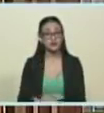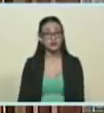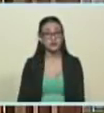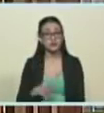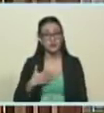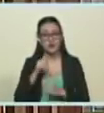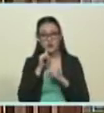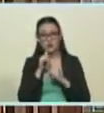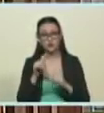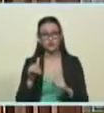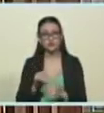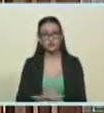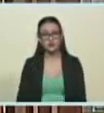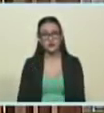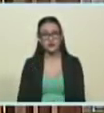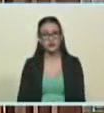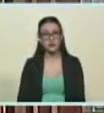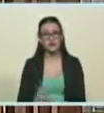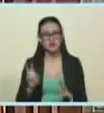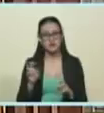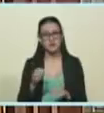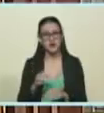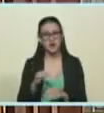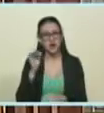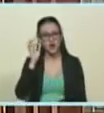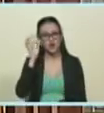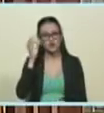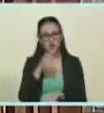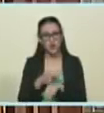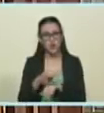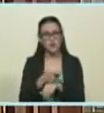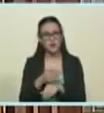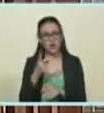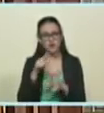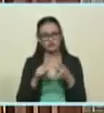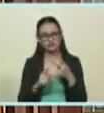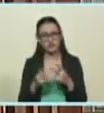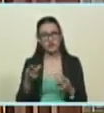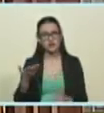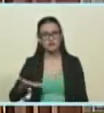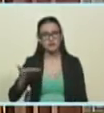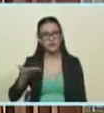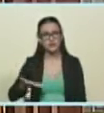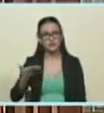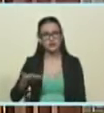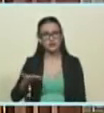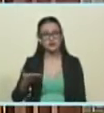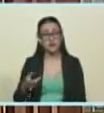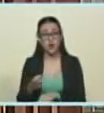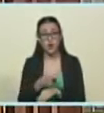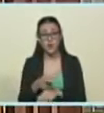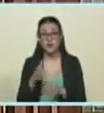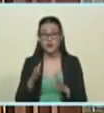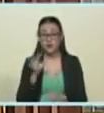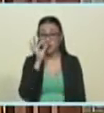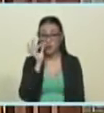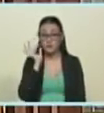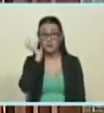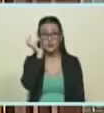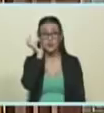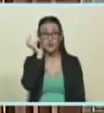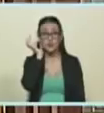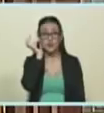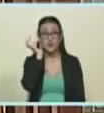anunciar en el marco del Consejo Federal de Gobierno dos elementos muy importantes, y que los gobernadores y las